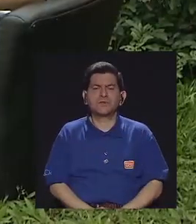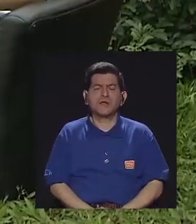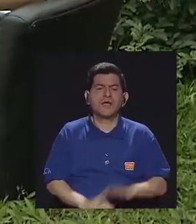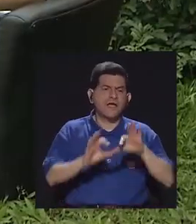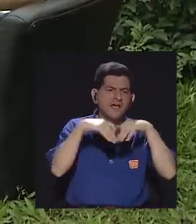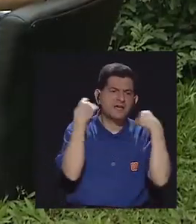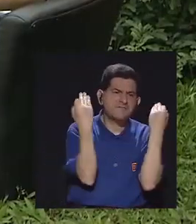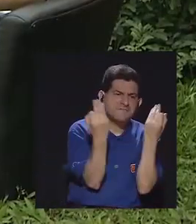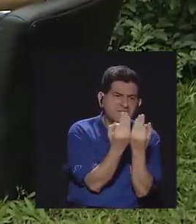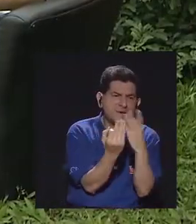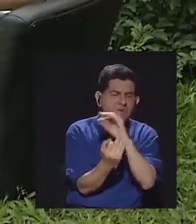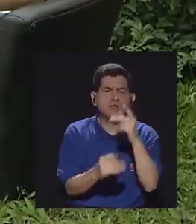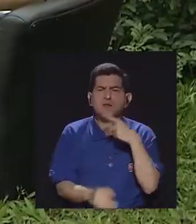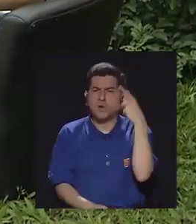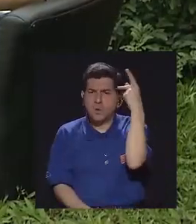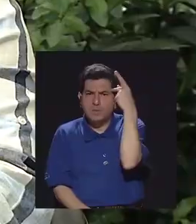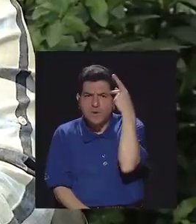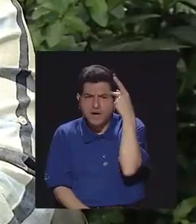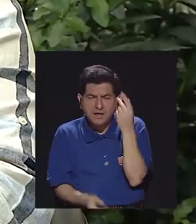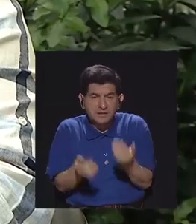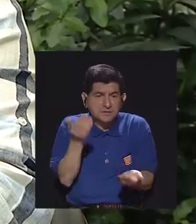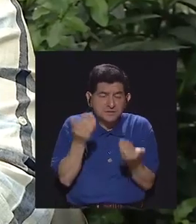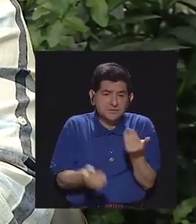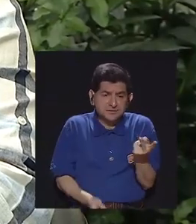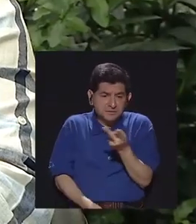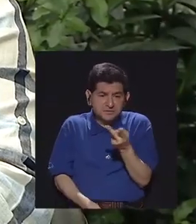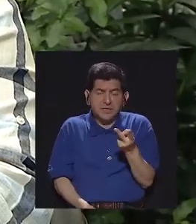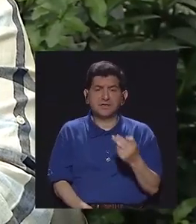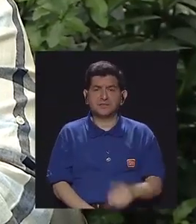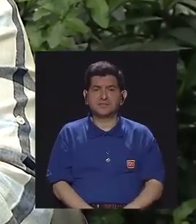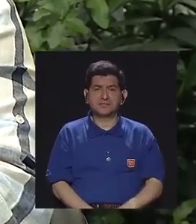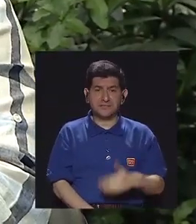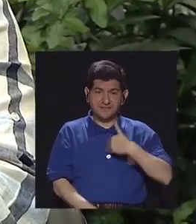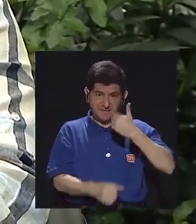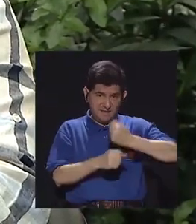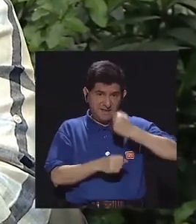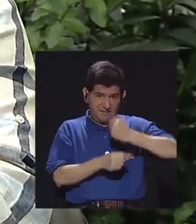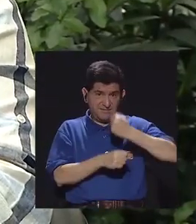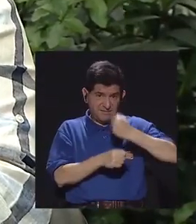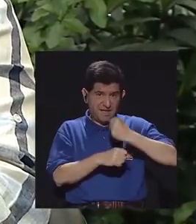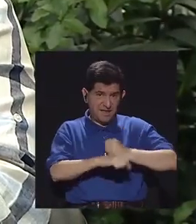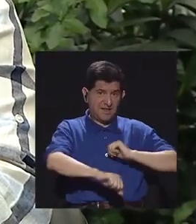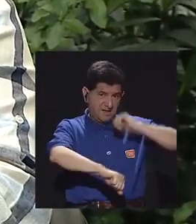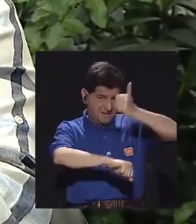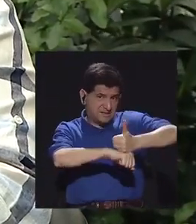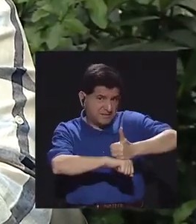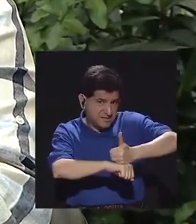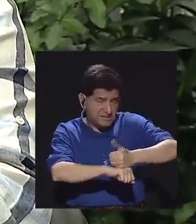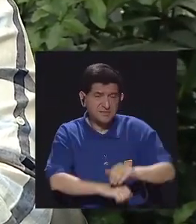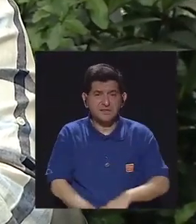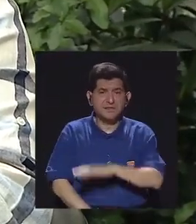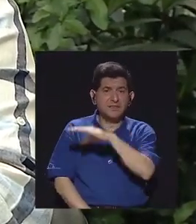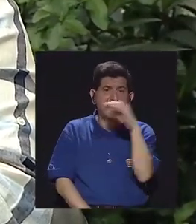a nivel familiar, a nivel de los padres, ellos tienen una tarea, se les asigna